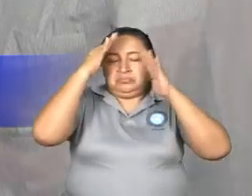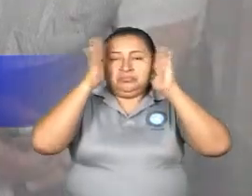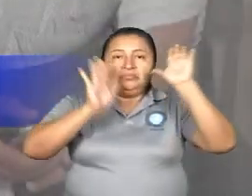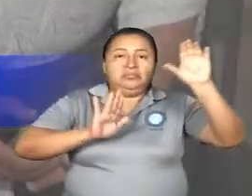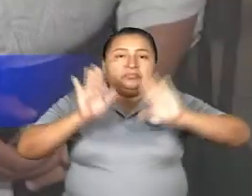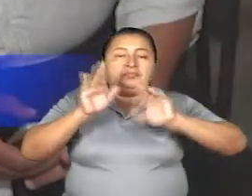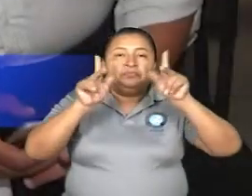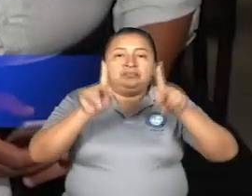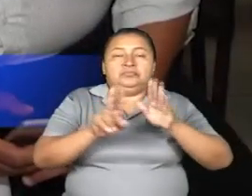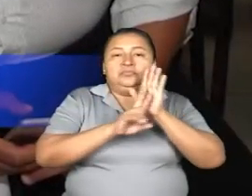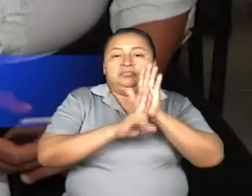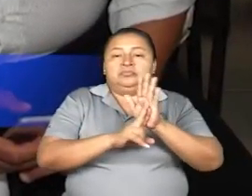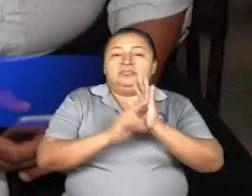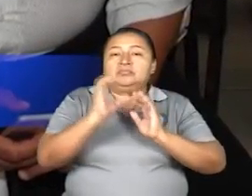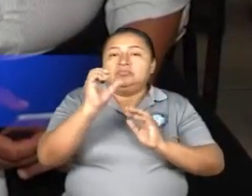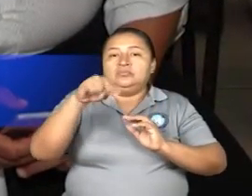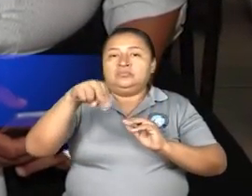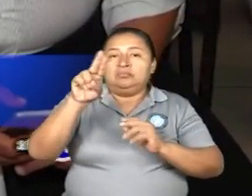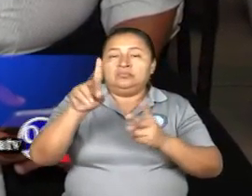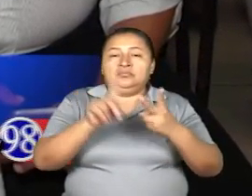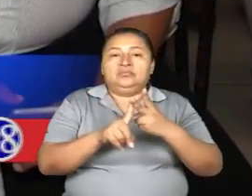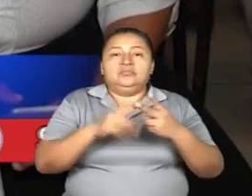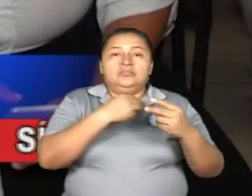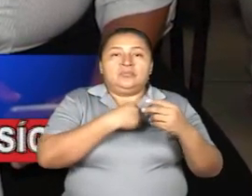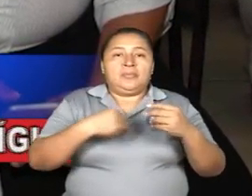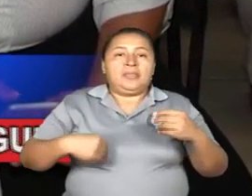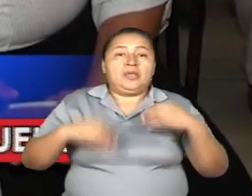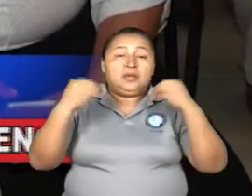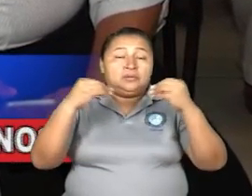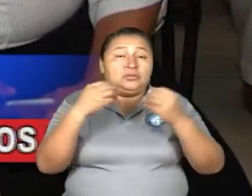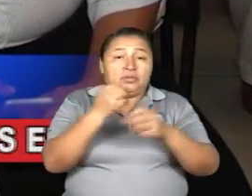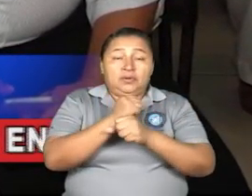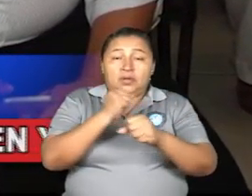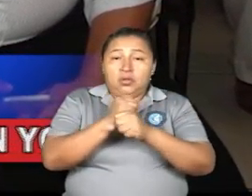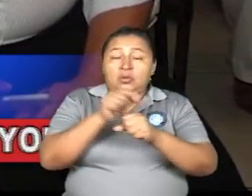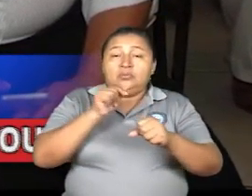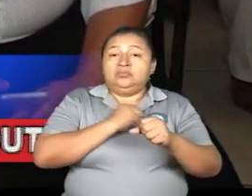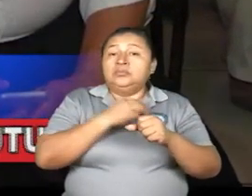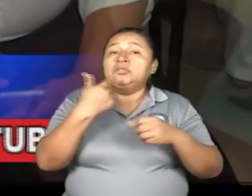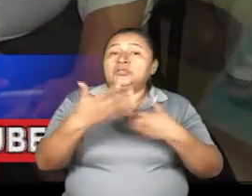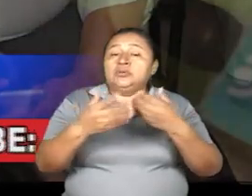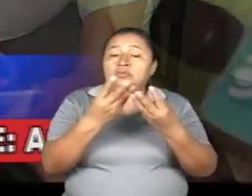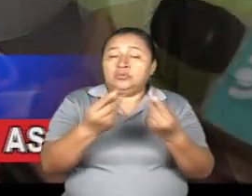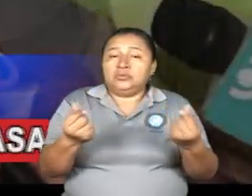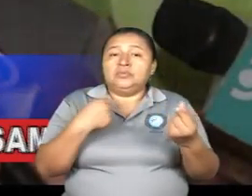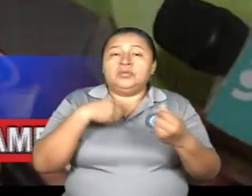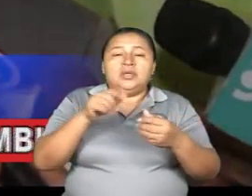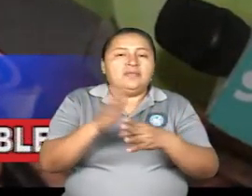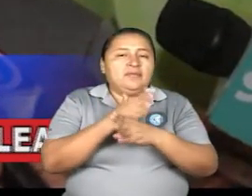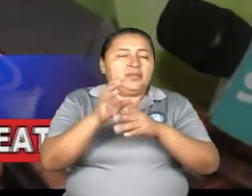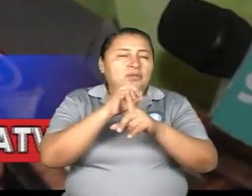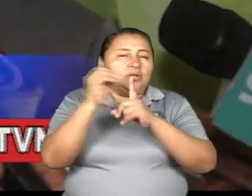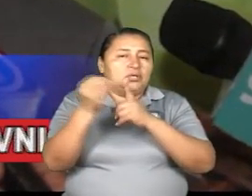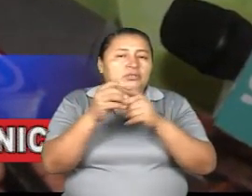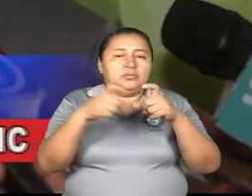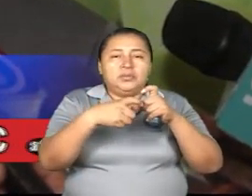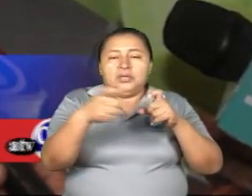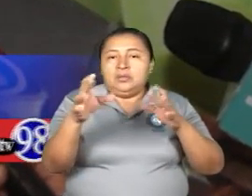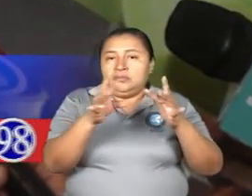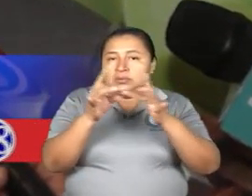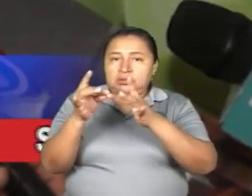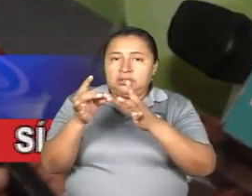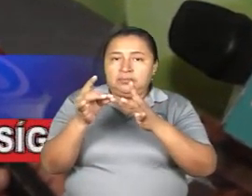participarán representantes del CNU, el Ministerio de Agricultura, el Ministerio de Educación y de varios organismos invitados